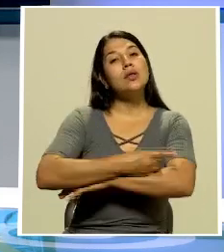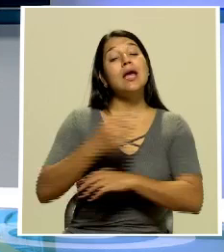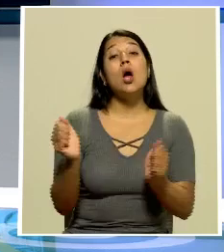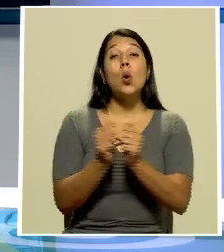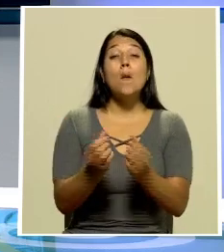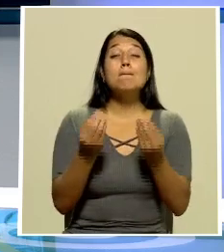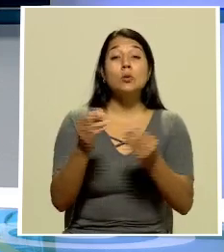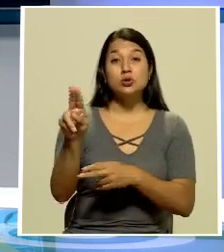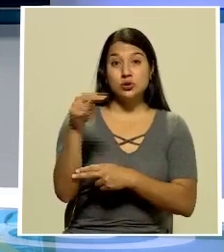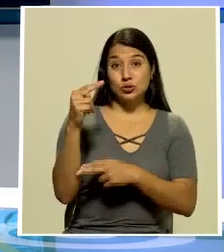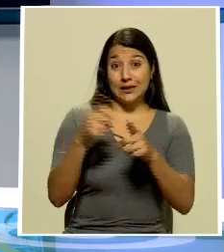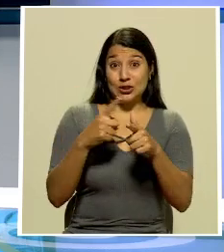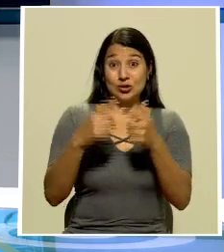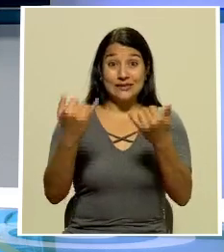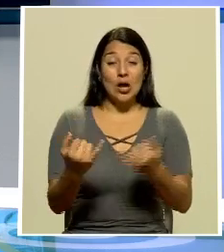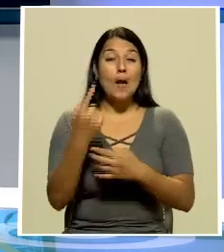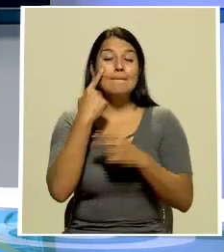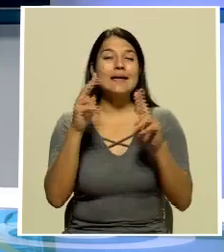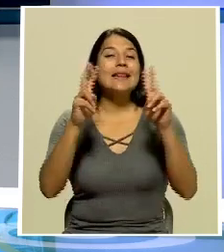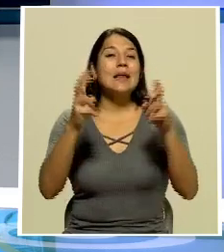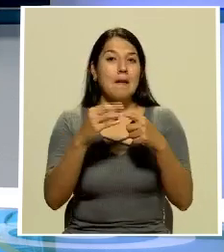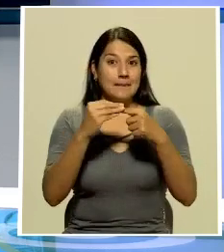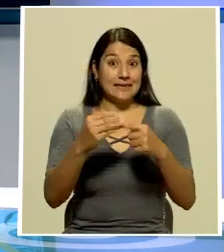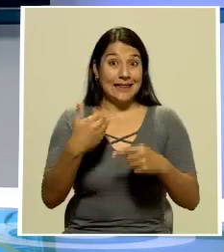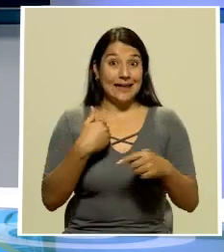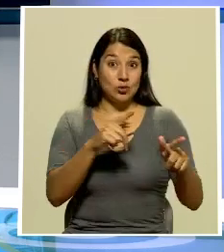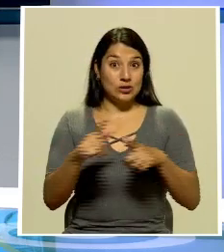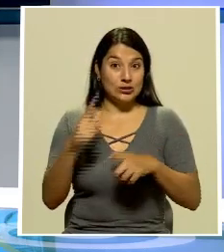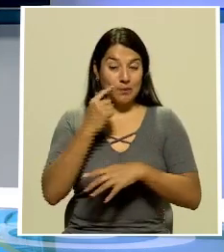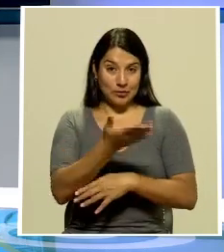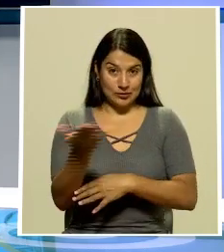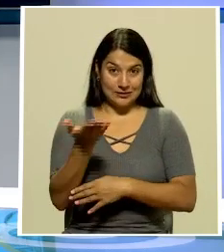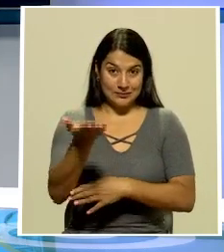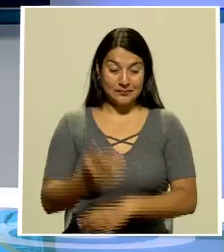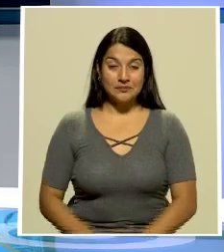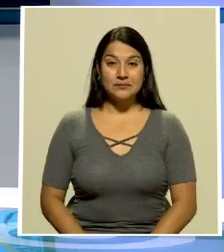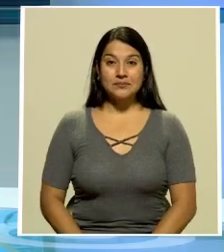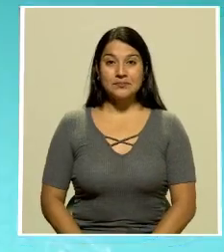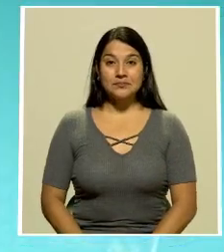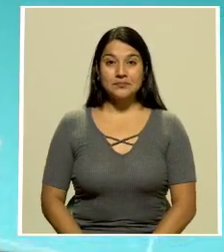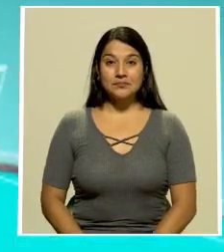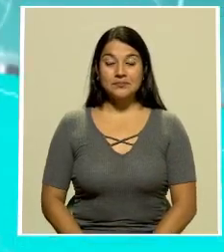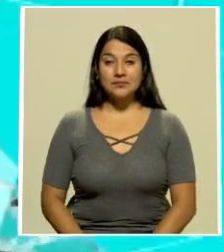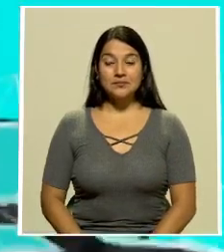intensa. Vamos de inmediato a ver los titulares que preparamos para ustedes. Adelante.